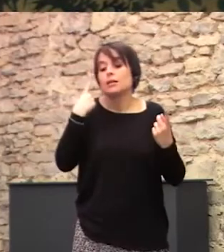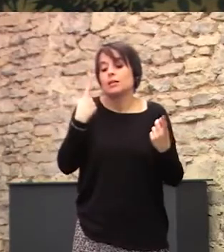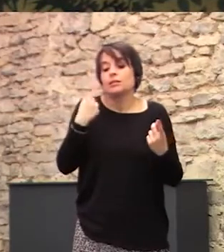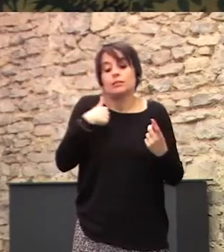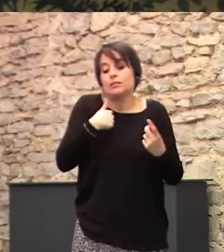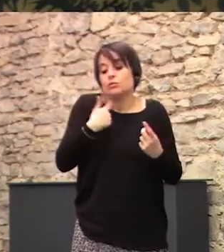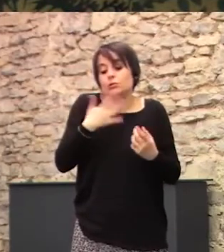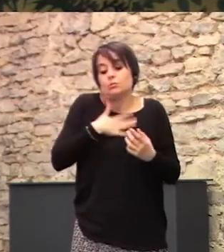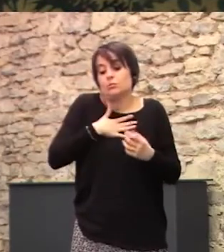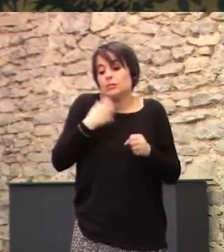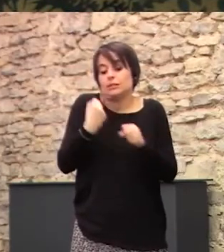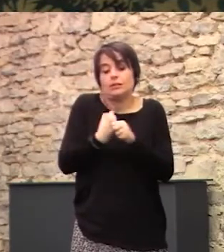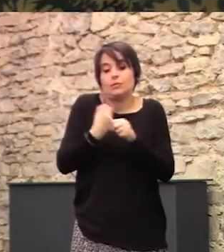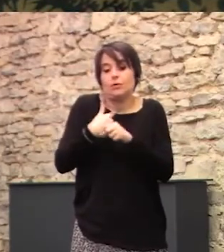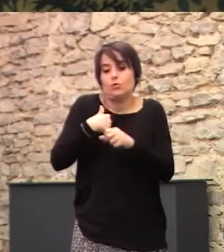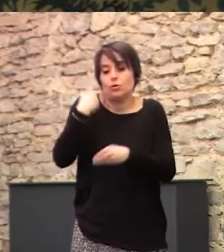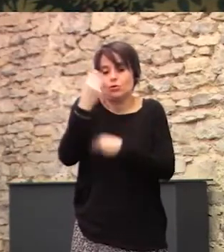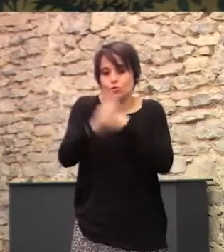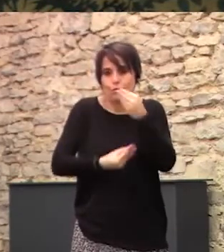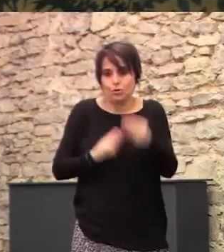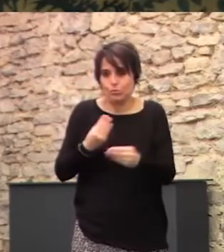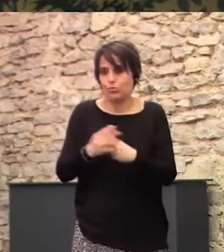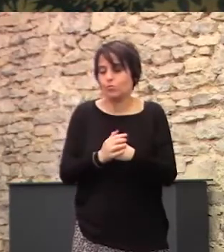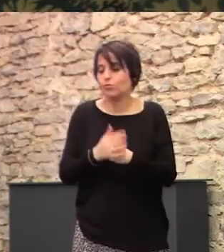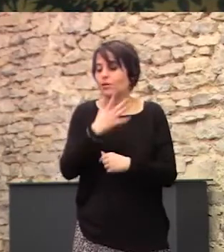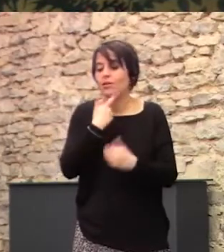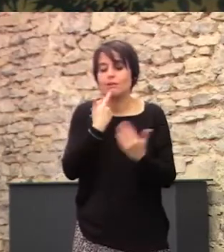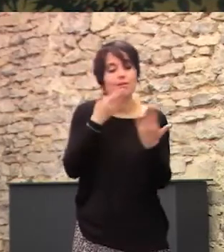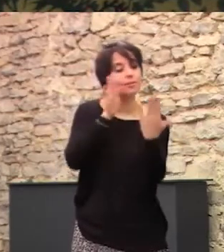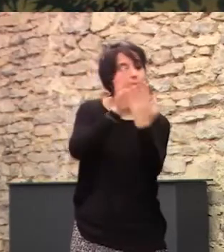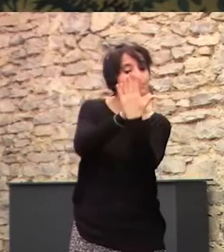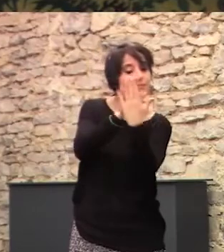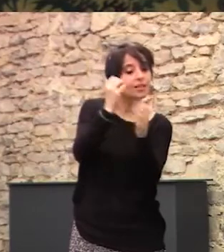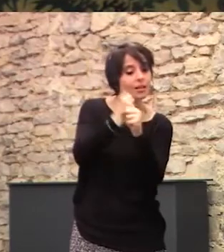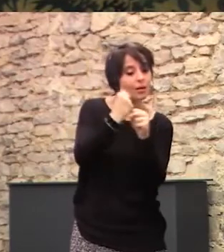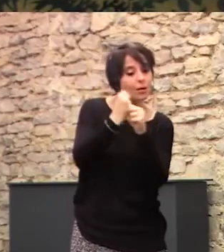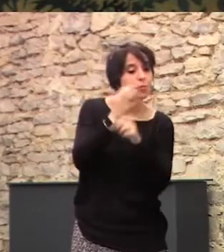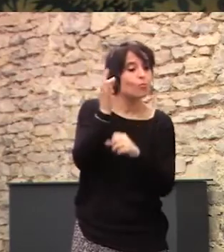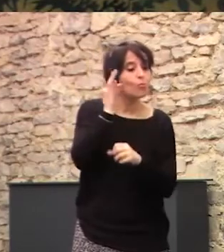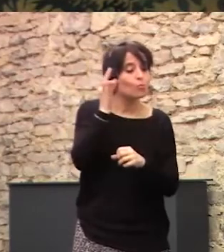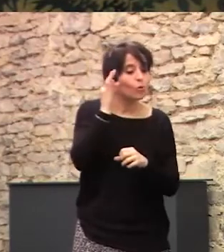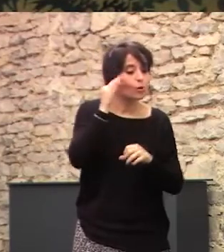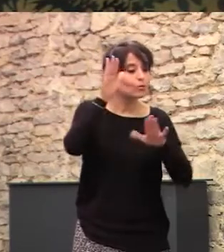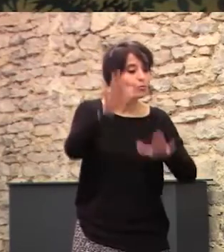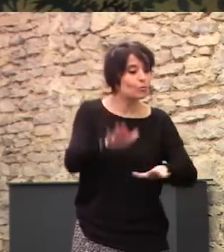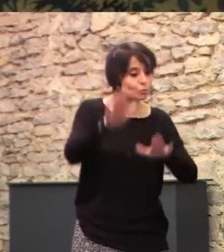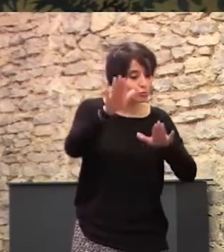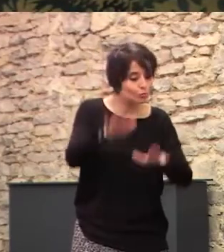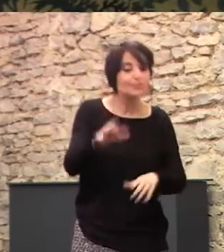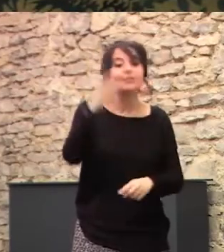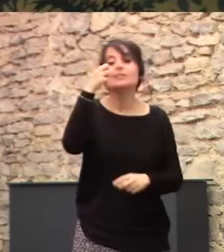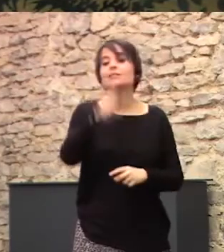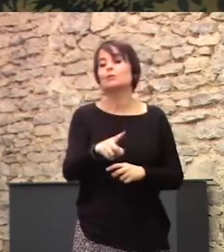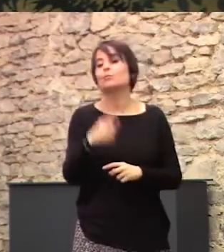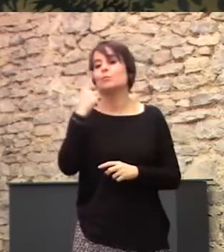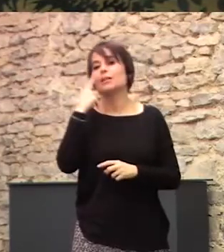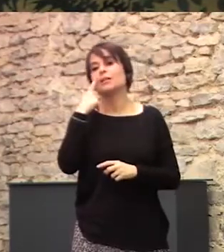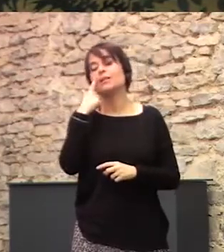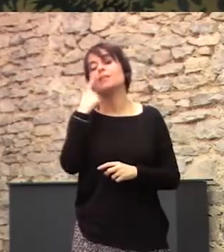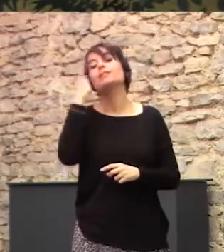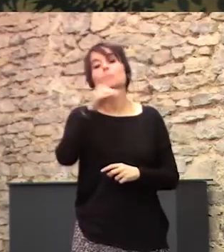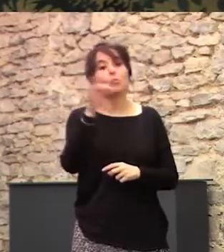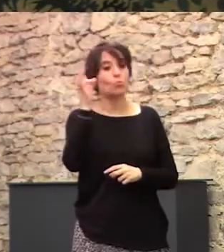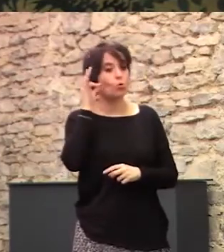poquito lo que hago, el trabajo un poco con las mujeres musulmanas y, bueno, como he dicho, con las mujeres no